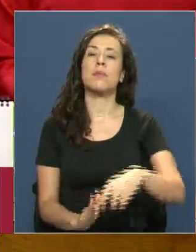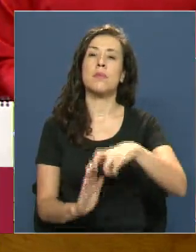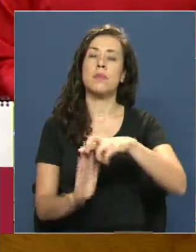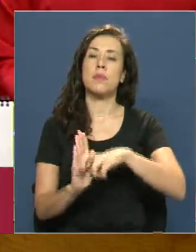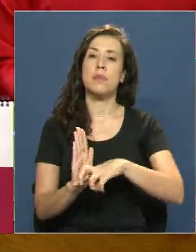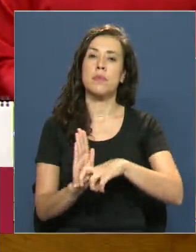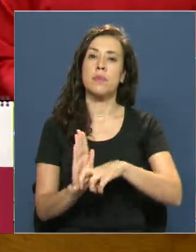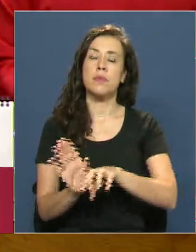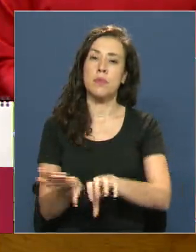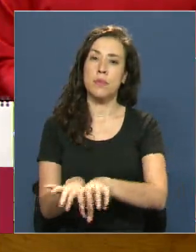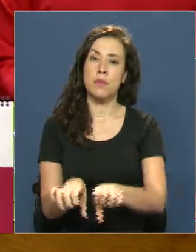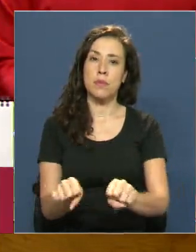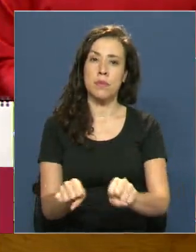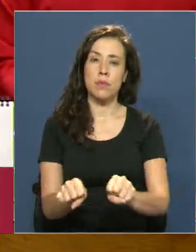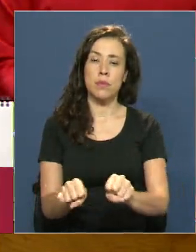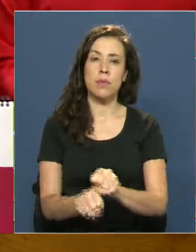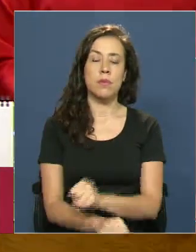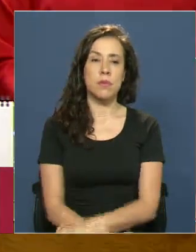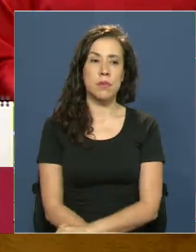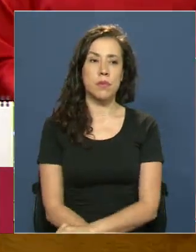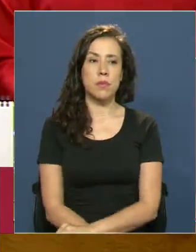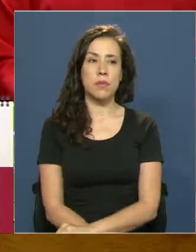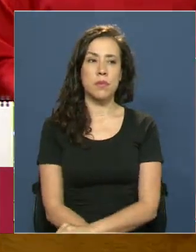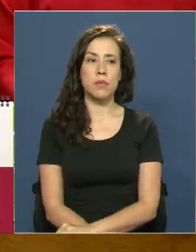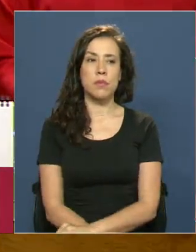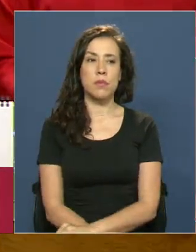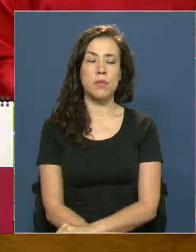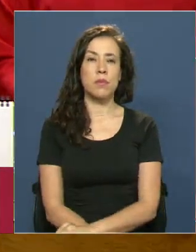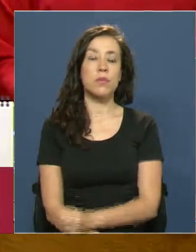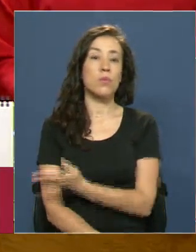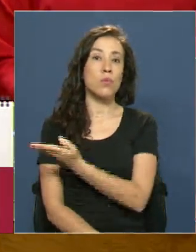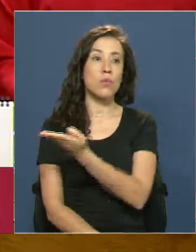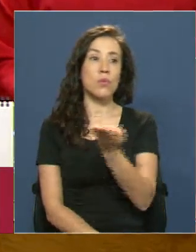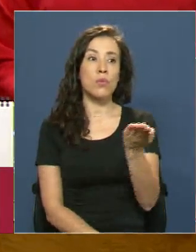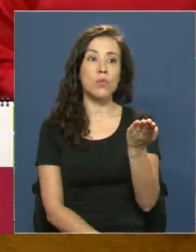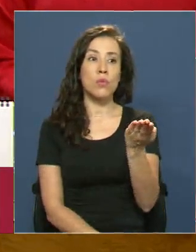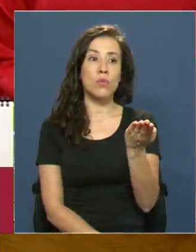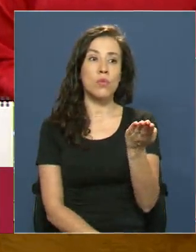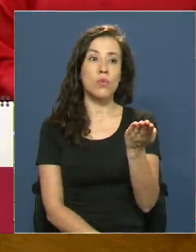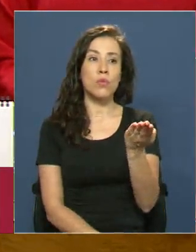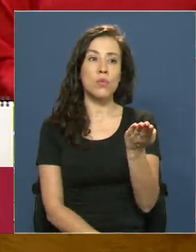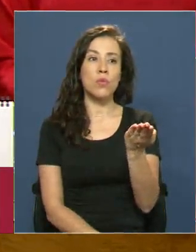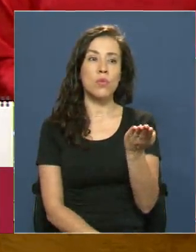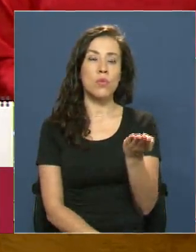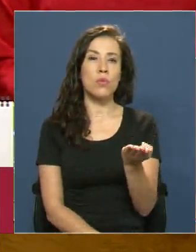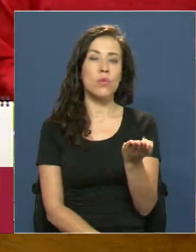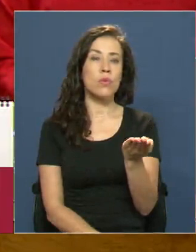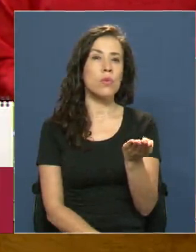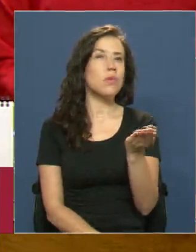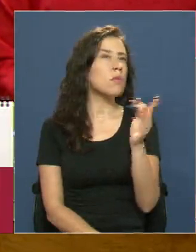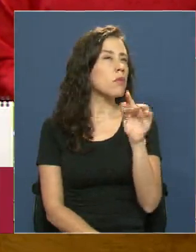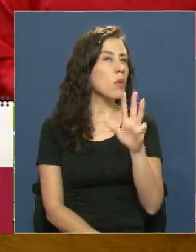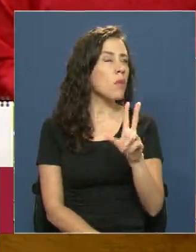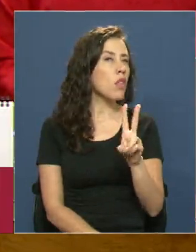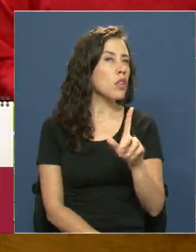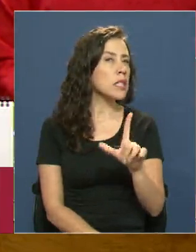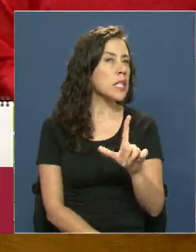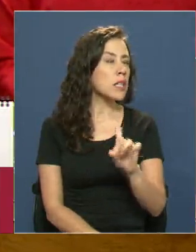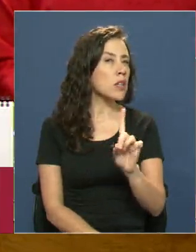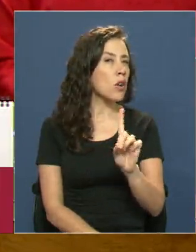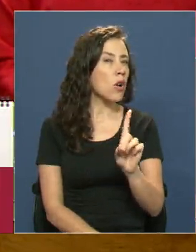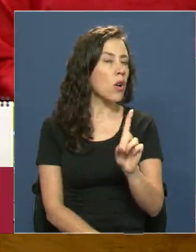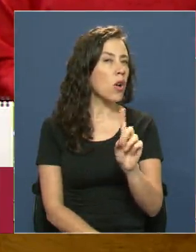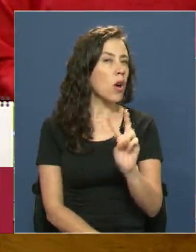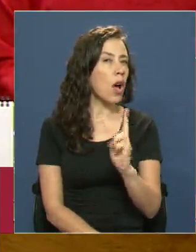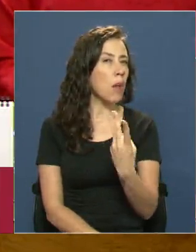de resolución. Lo tienen ustedes, ¿no era el 927? Lo cambiaron. Es 926